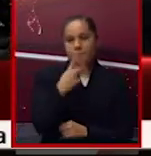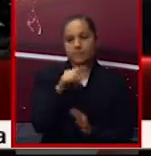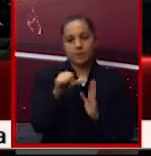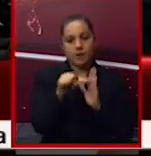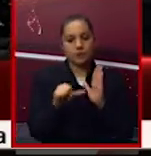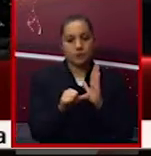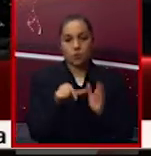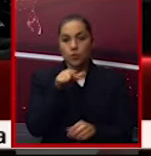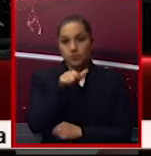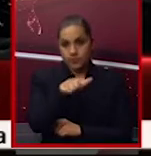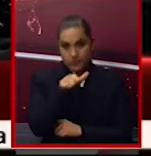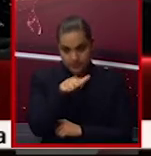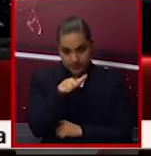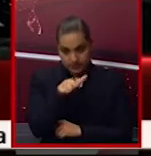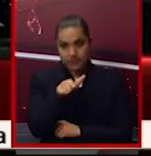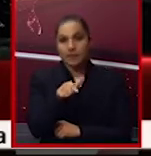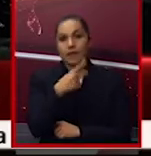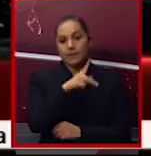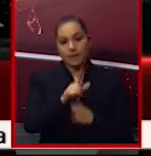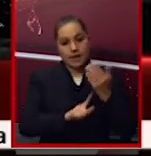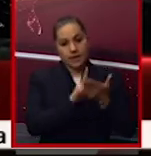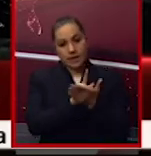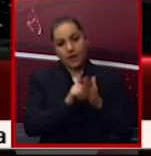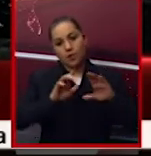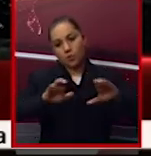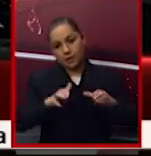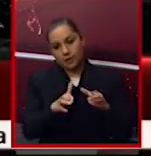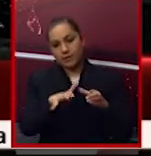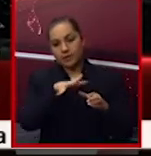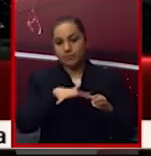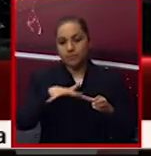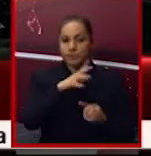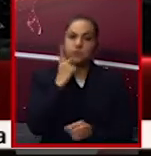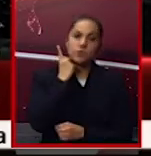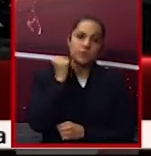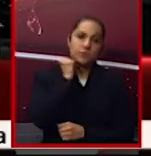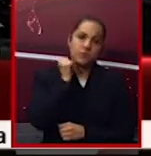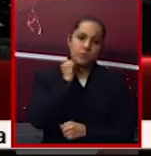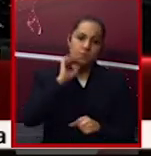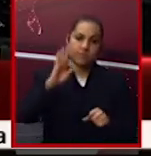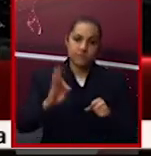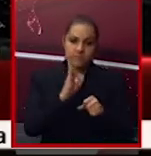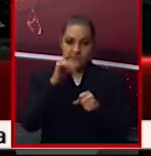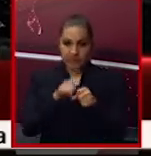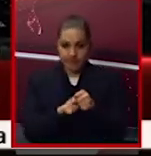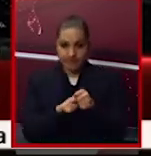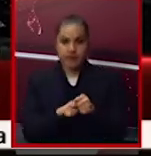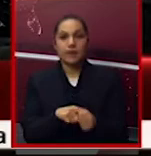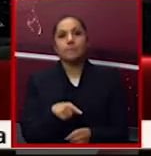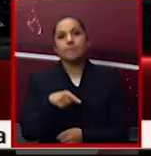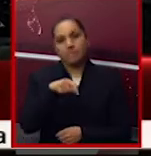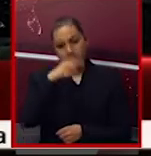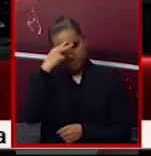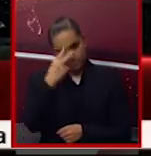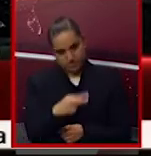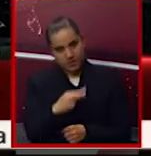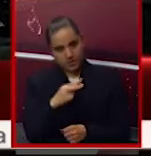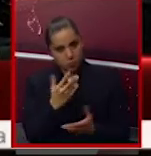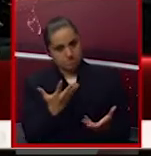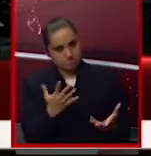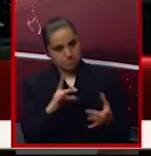artículo 17 de la Ley Orgánica del Congreso General de los Estados Unidos